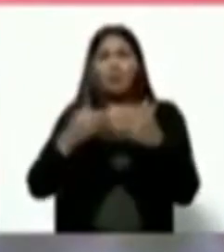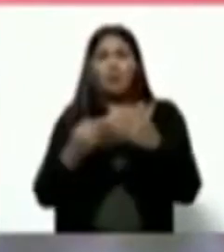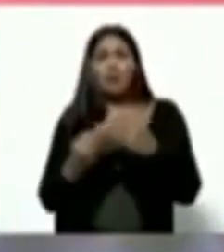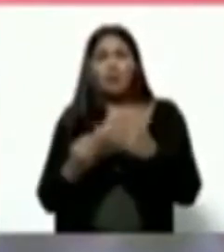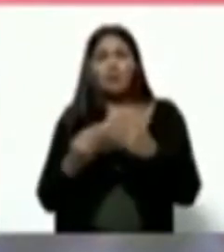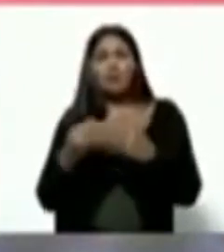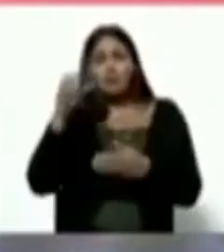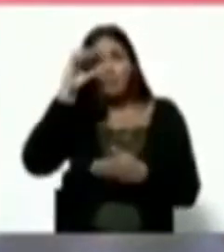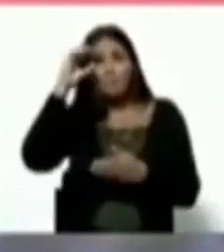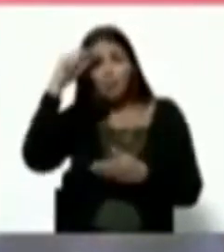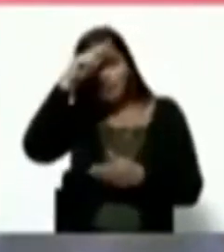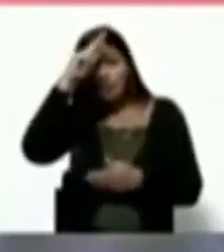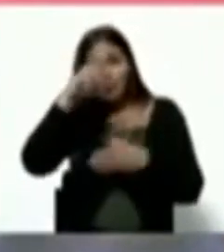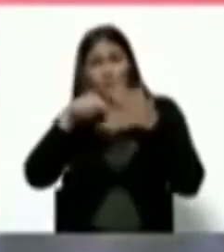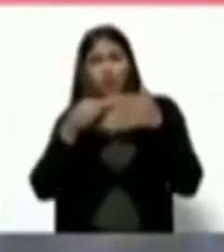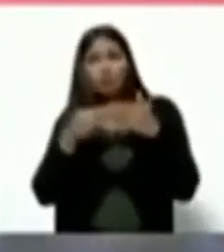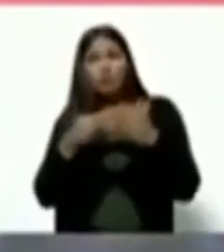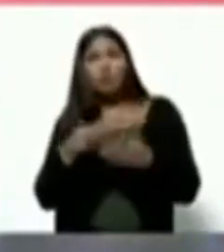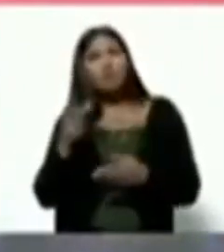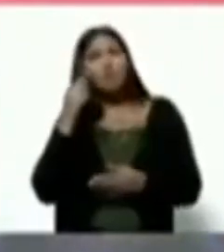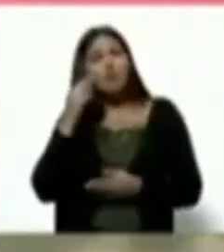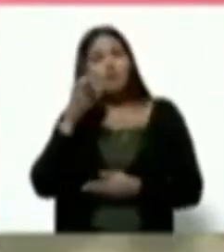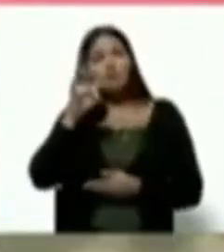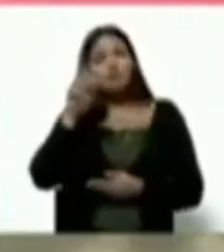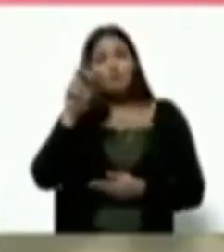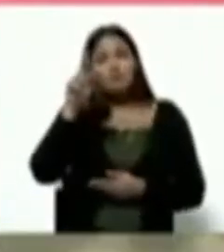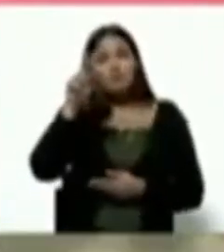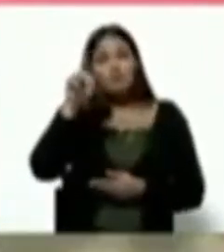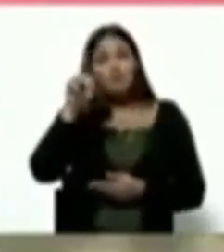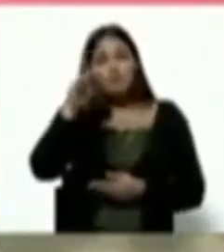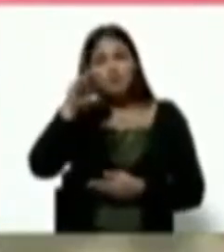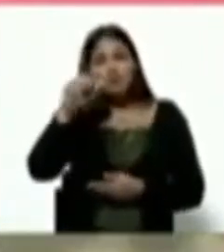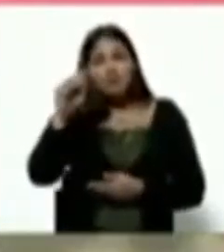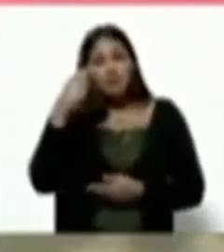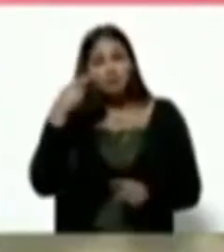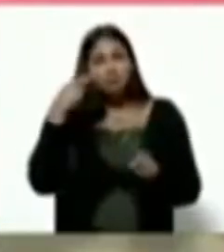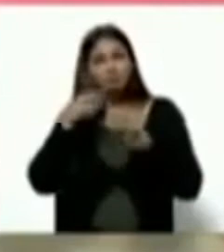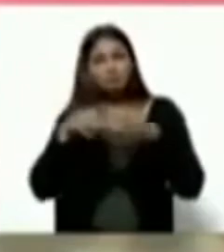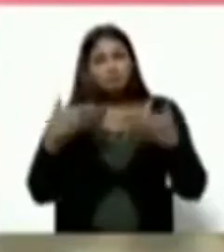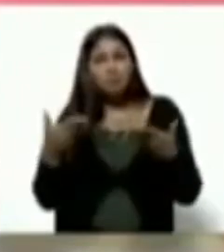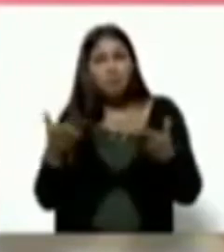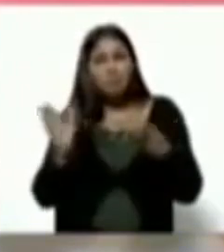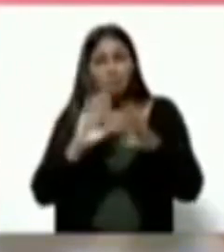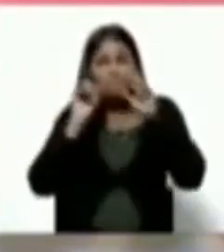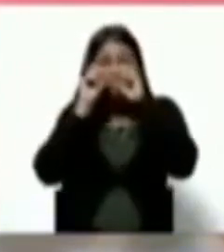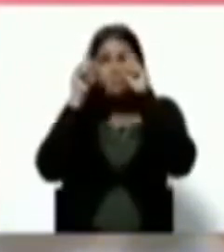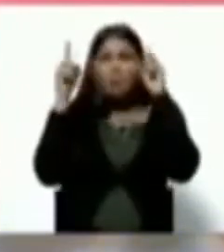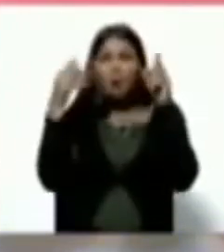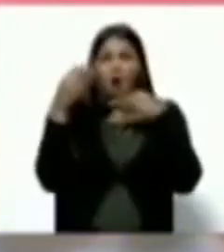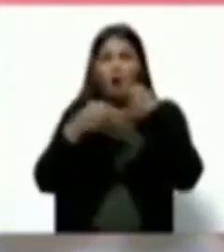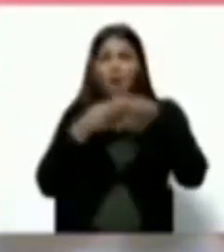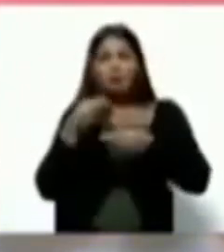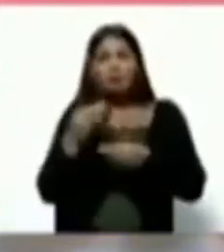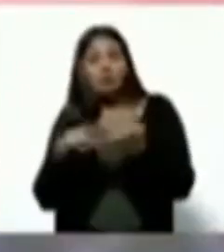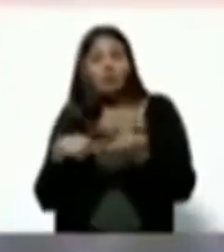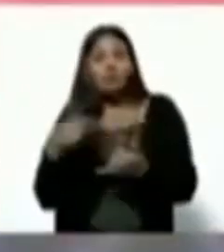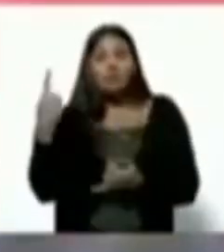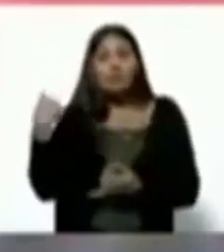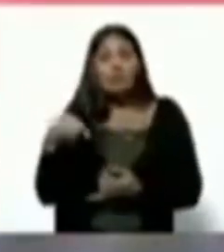Petro y de la señora Francia Márquez se debe a este despertar de estos